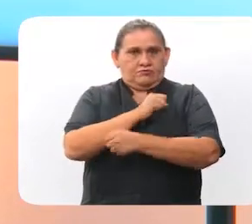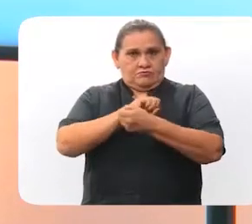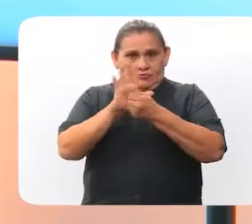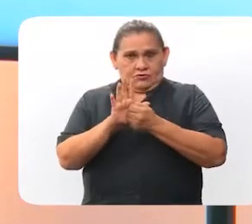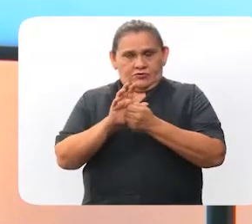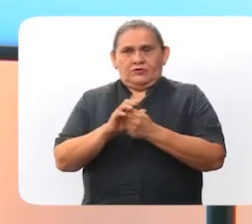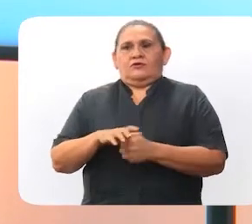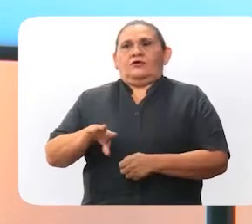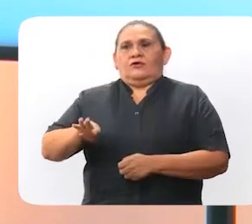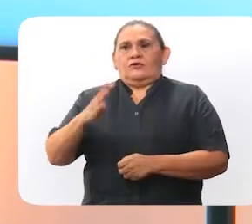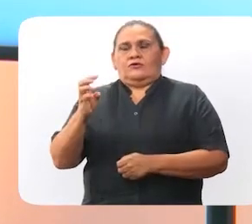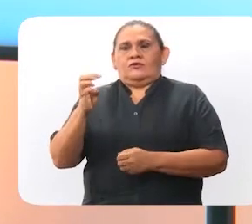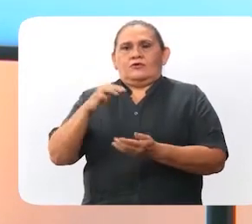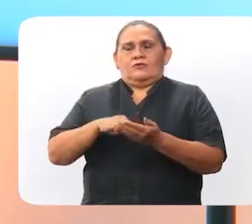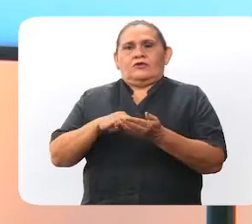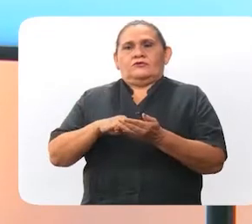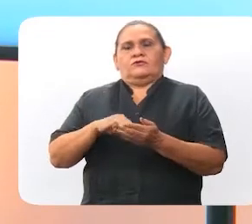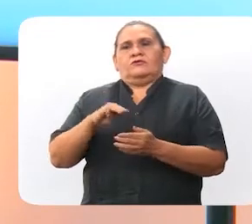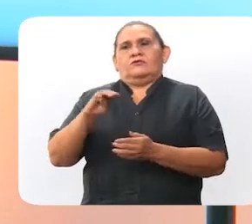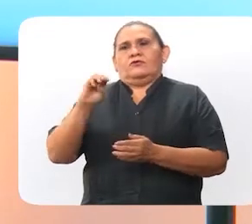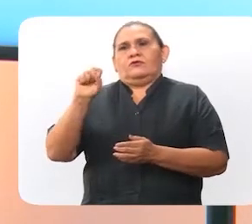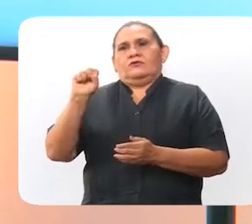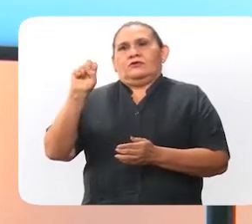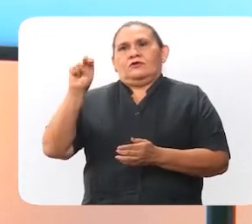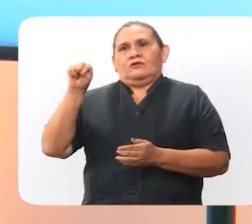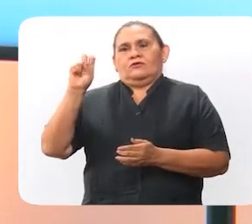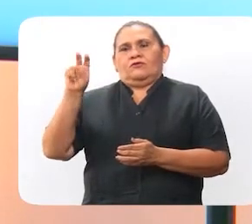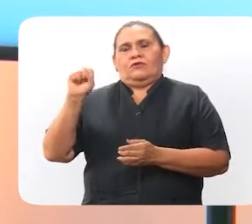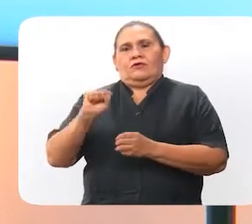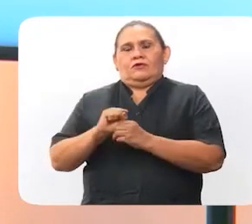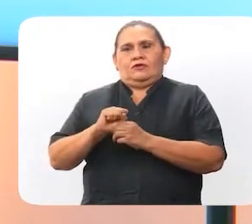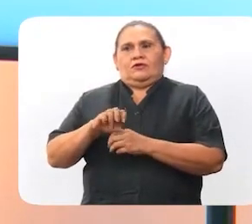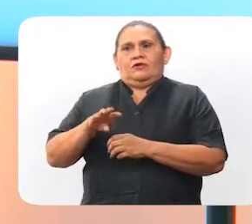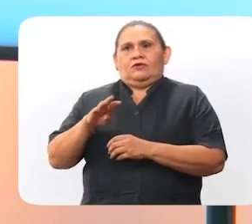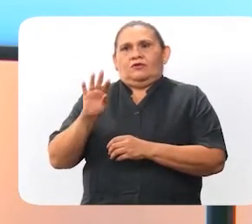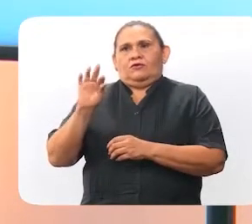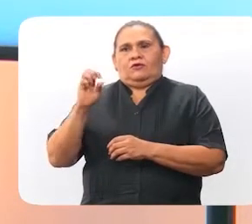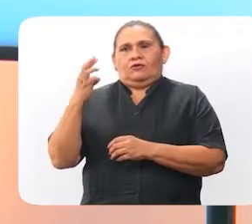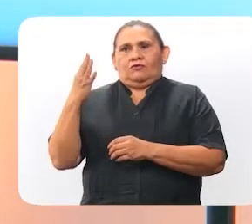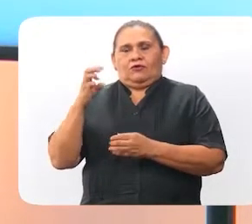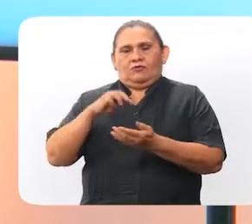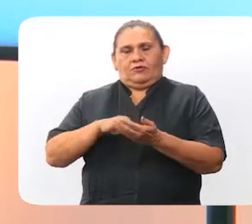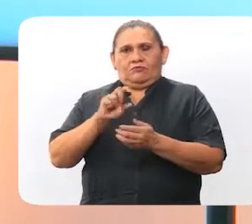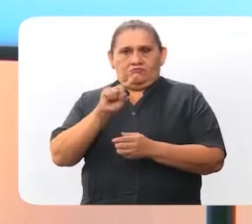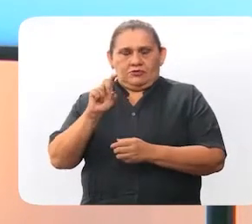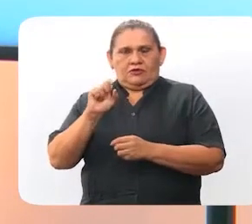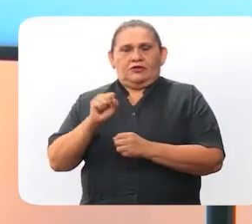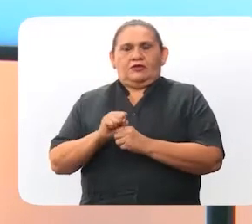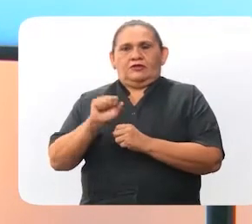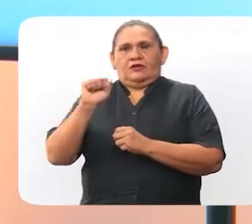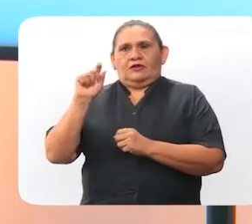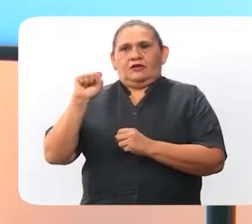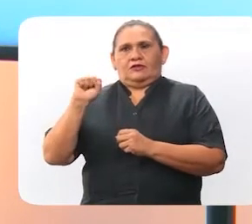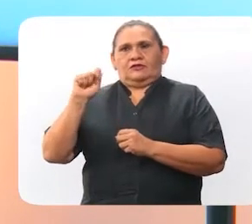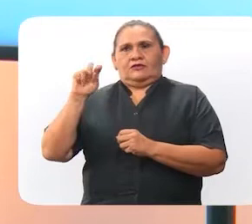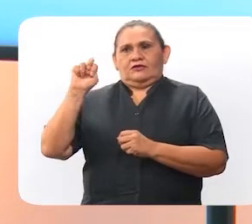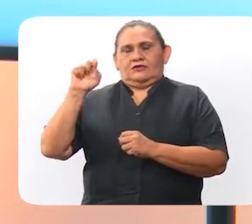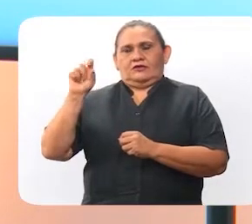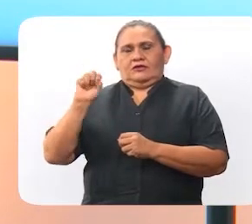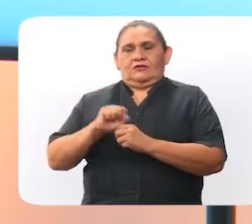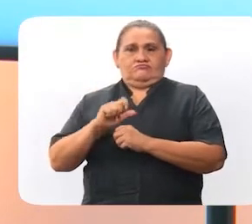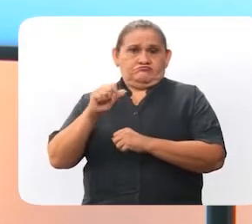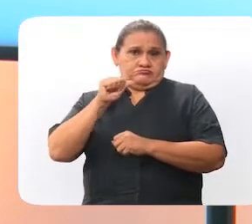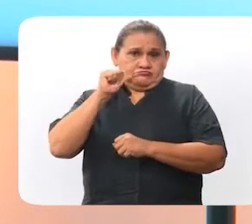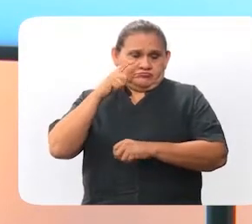cuales 14.400 son Sinovac y 44.100 AstraZeneca. También ayer miércoles se inició la aplicación de la primera dosis de la